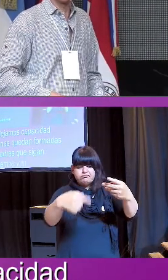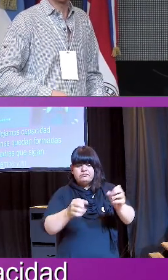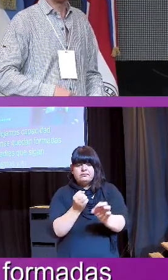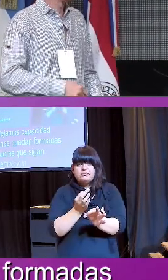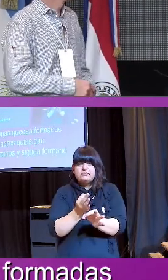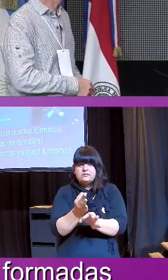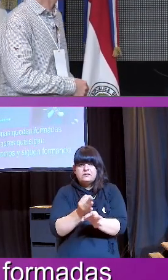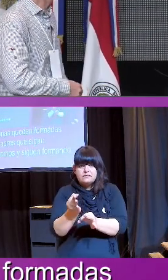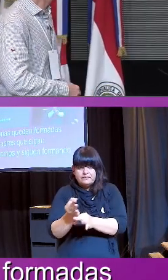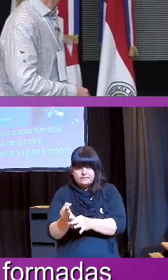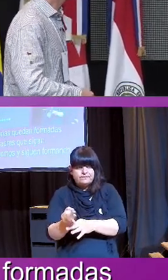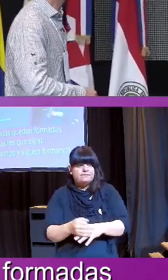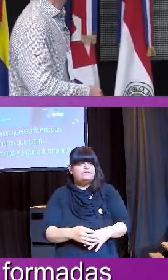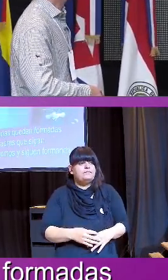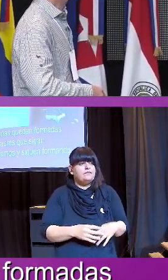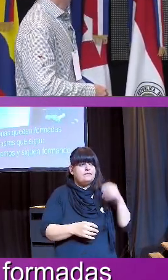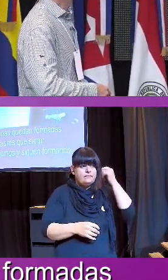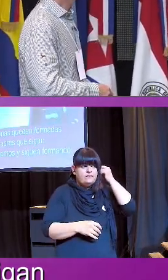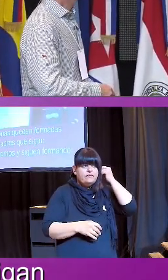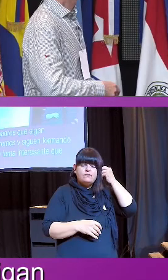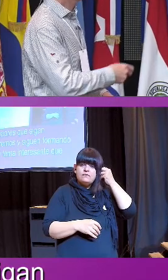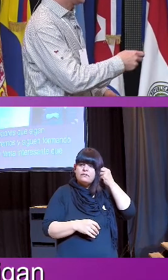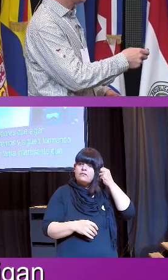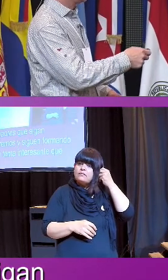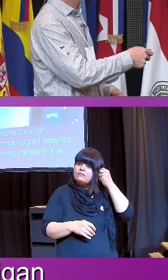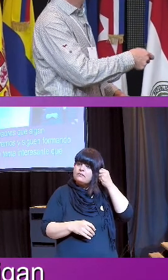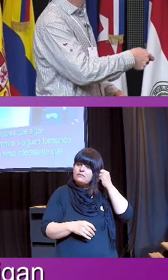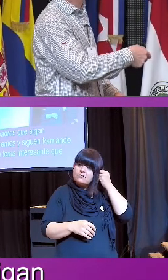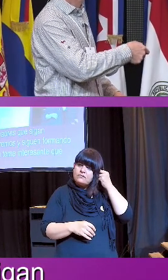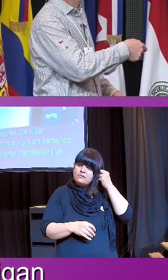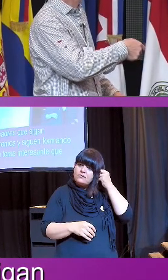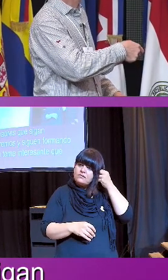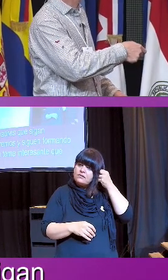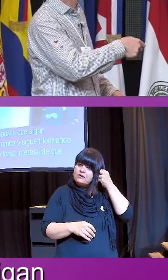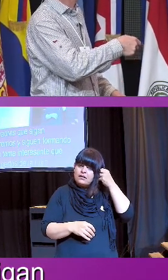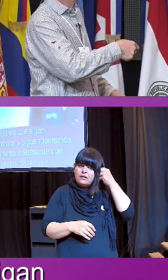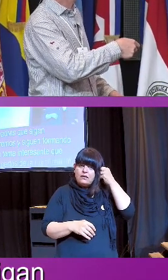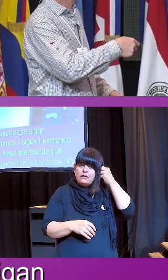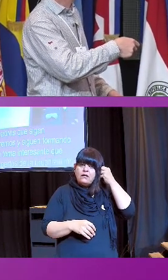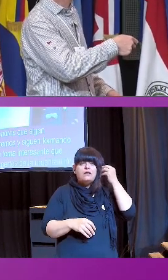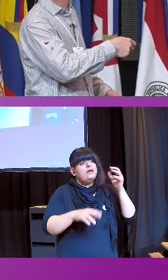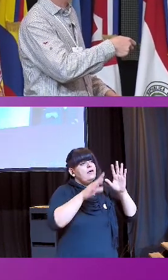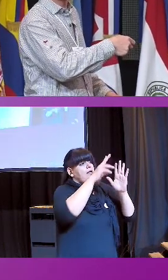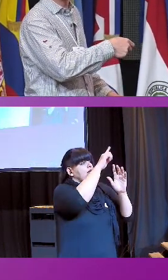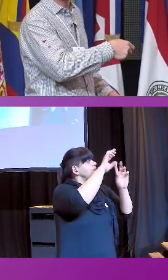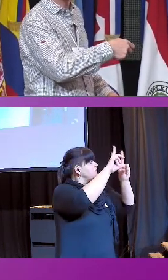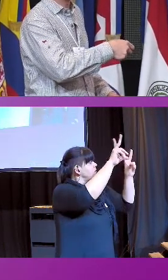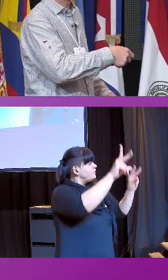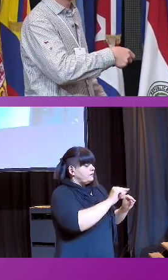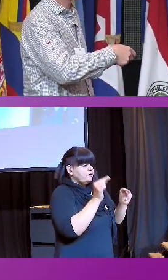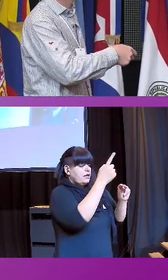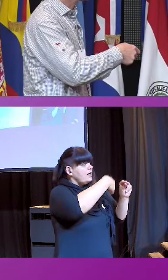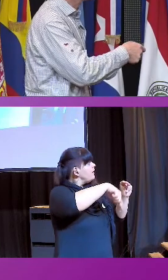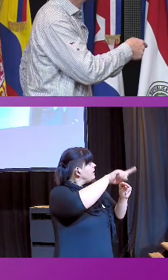ahí adentro. O sea que es un programa interesante que vamos a tomar lo que hacen los expertos de la Organización Mundial de la Salud y Autism Speaks, que es